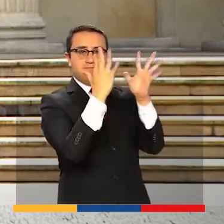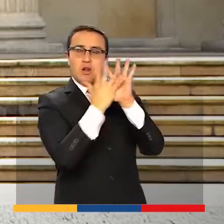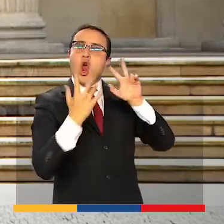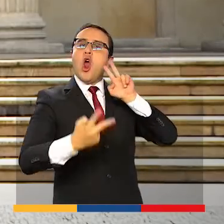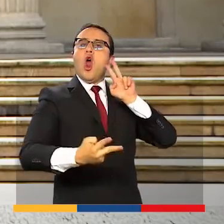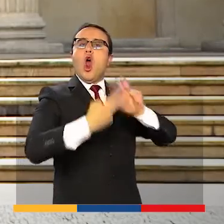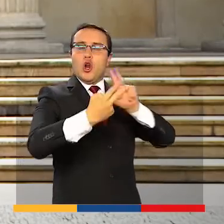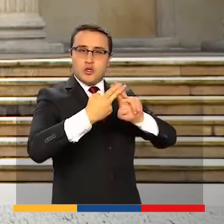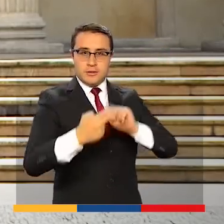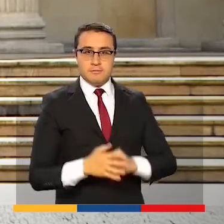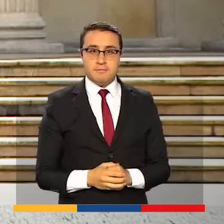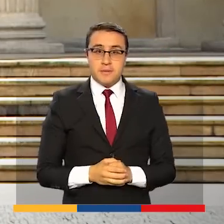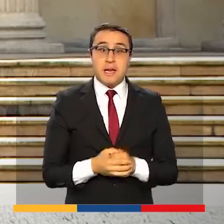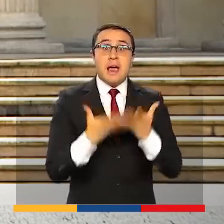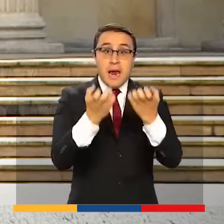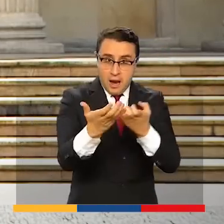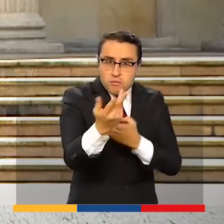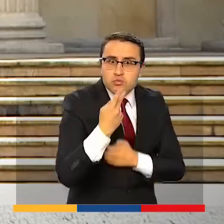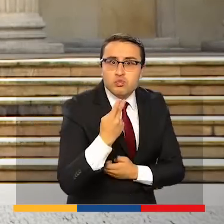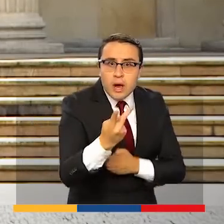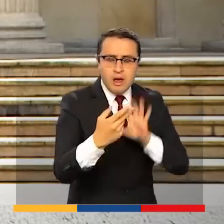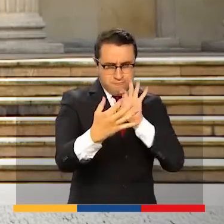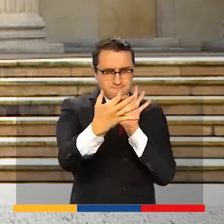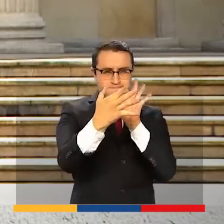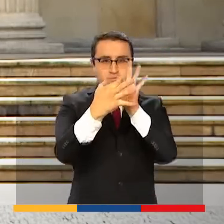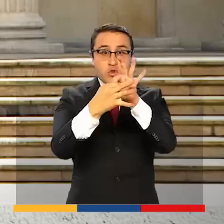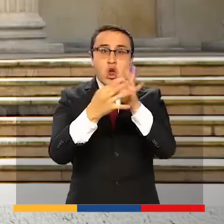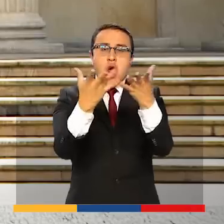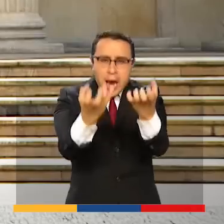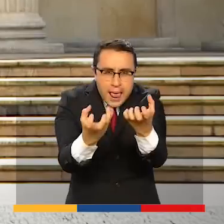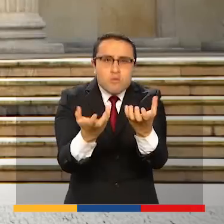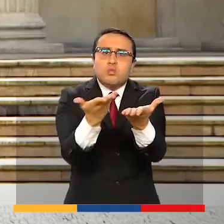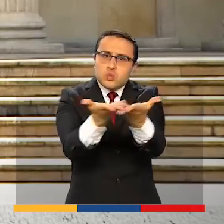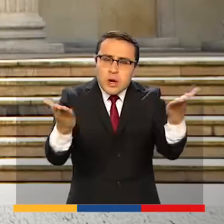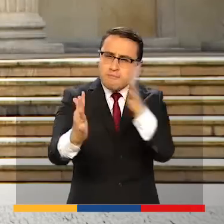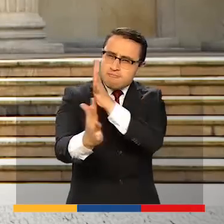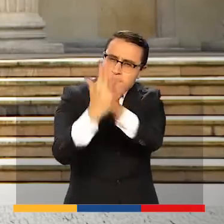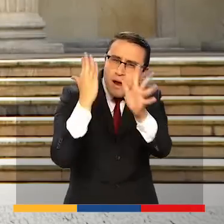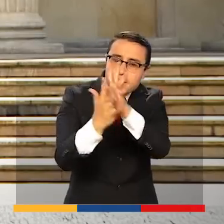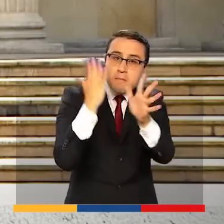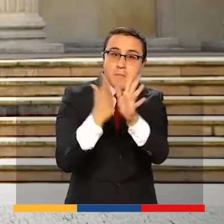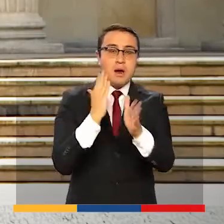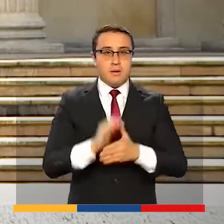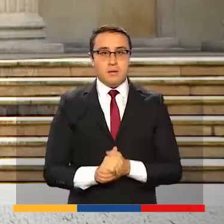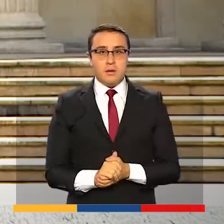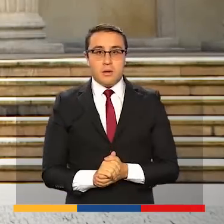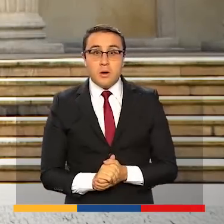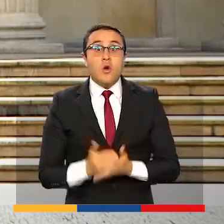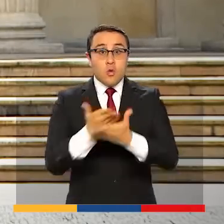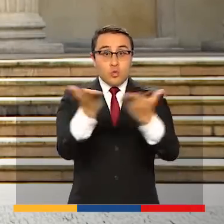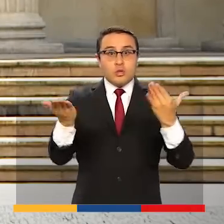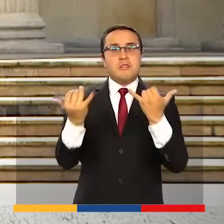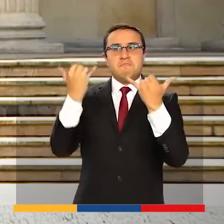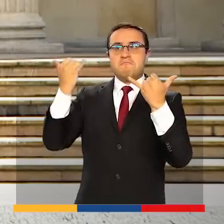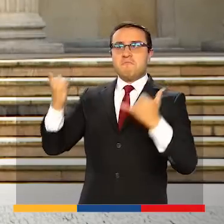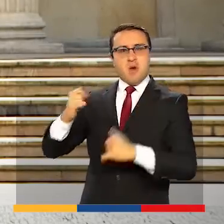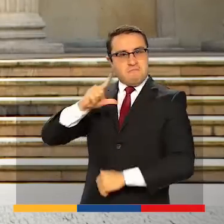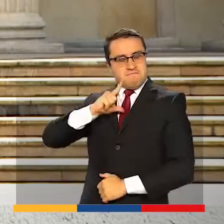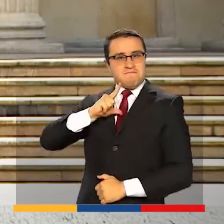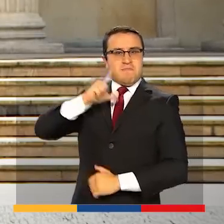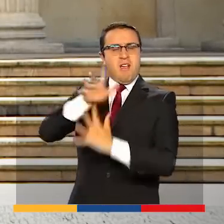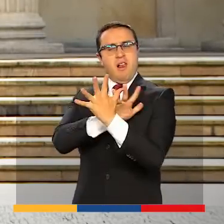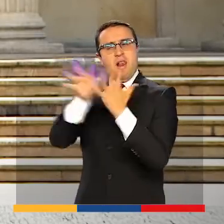Queremos acercarnos a ustedes, queremos oírlos. Desde hoy, ustedes tienen la